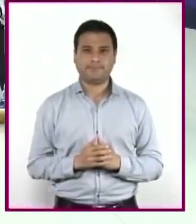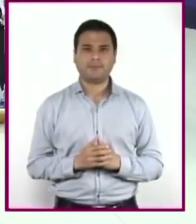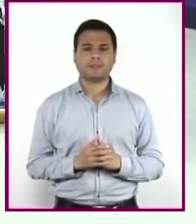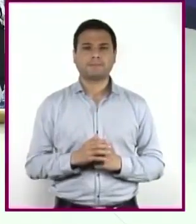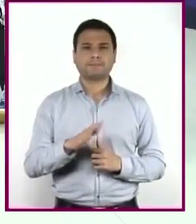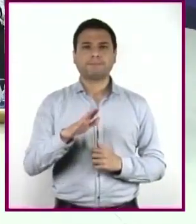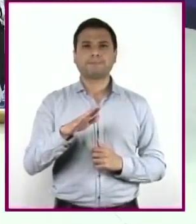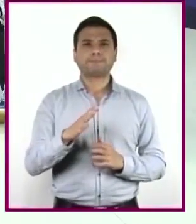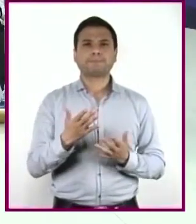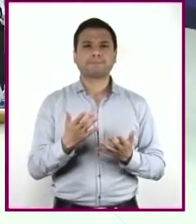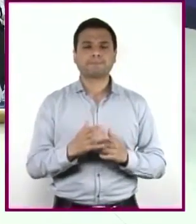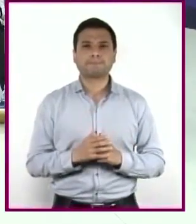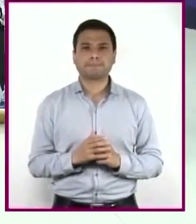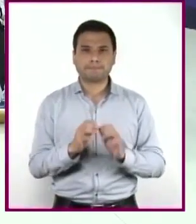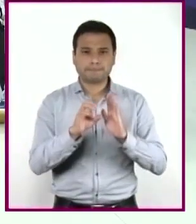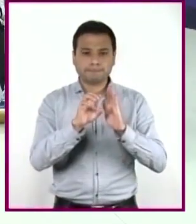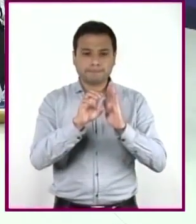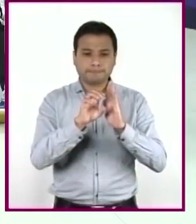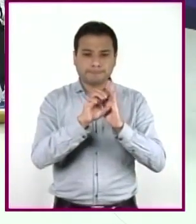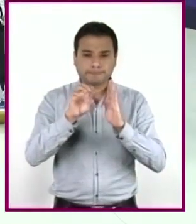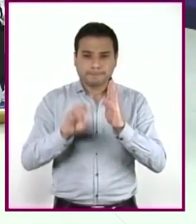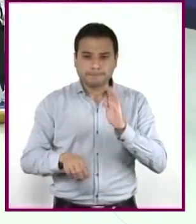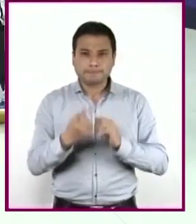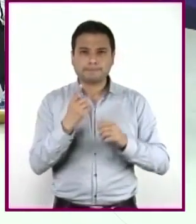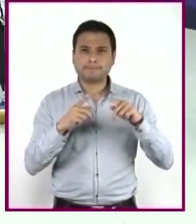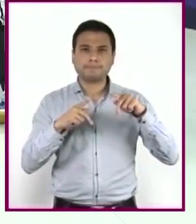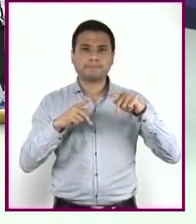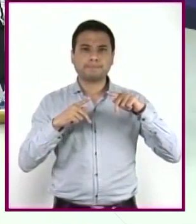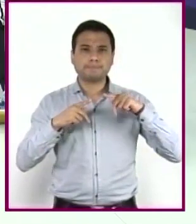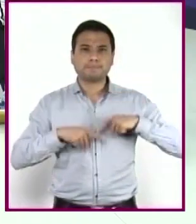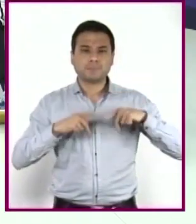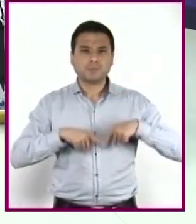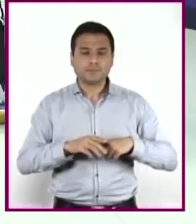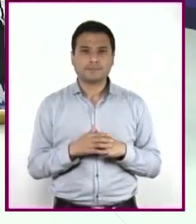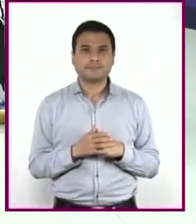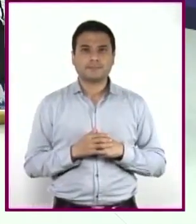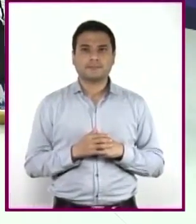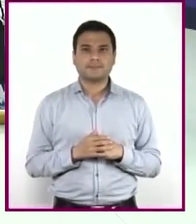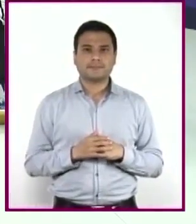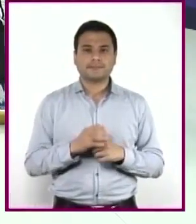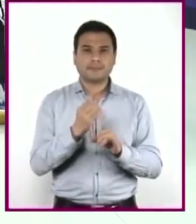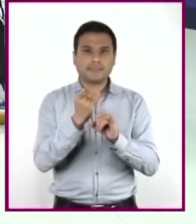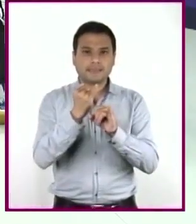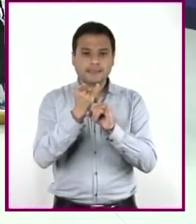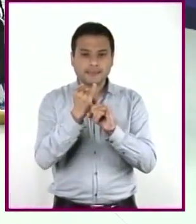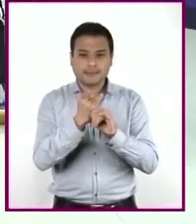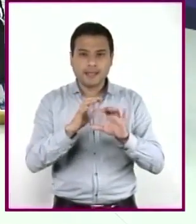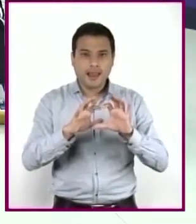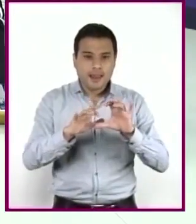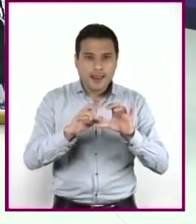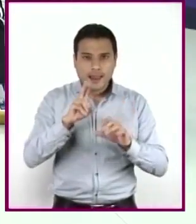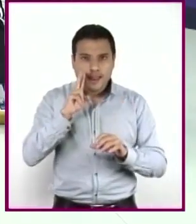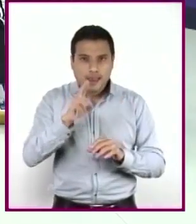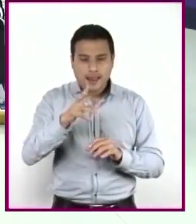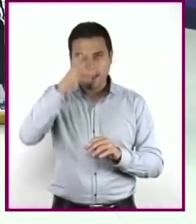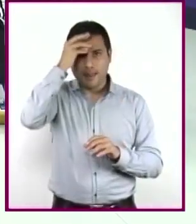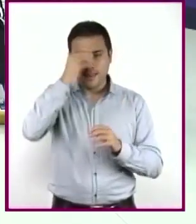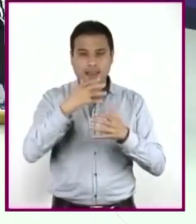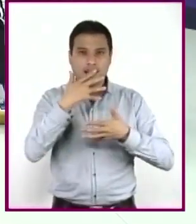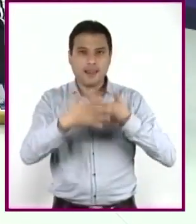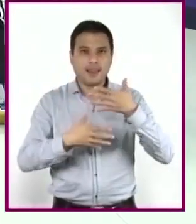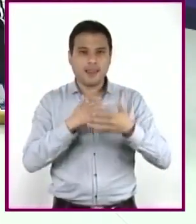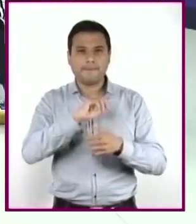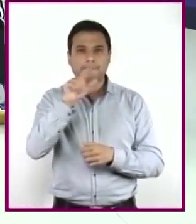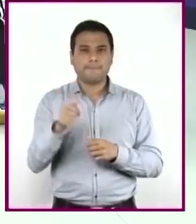que son las consecuencias para una persona de encontrarse, ver o consumir contenido violento en internet?